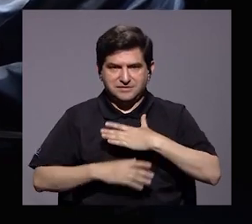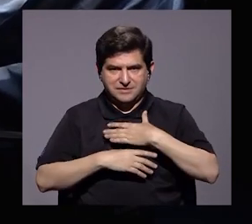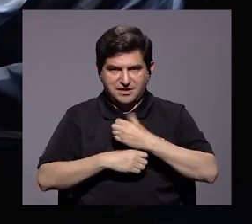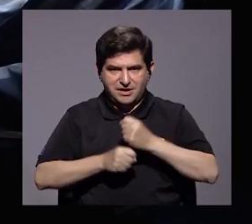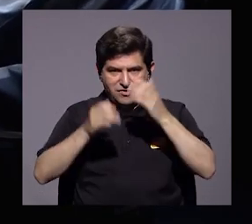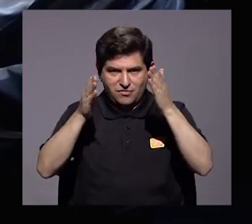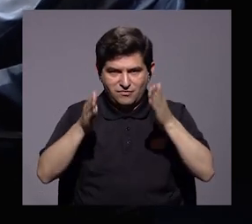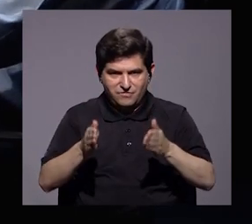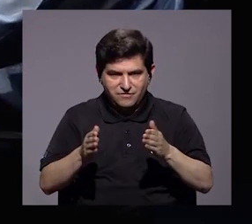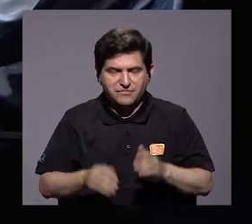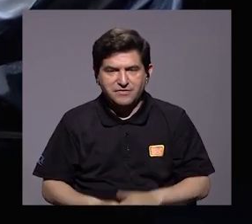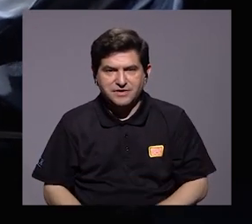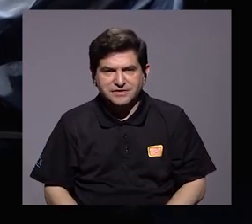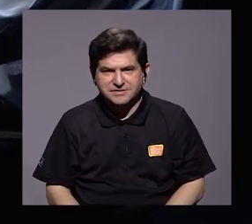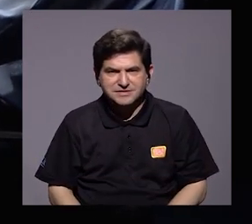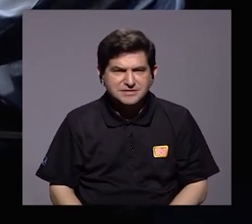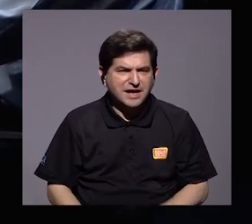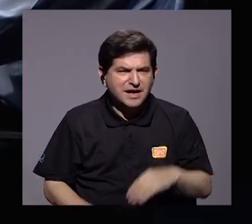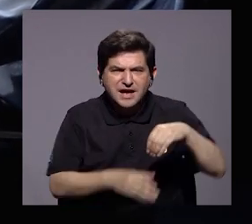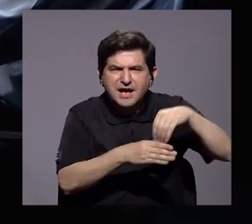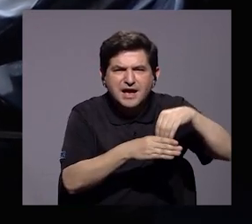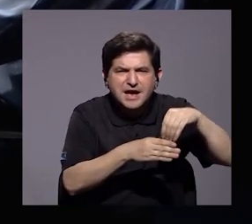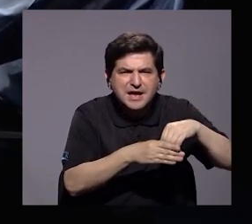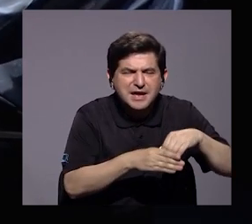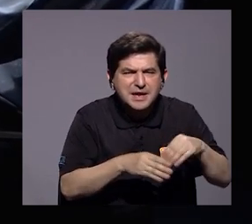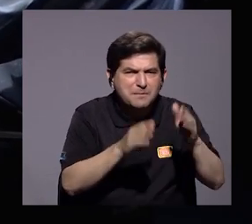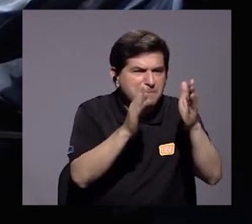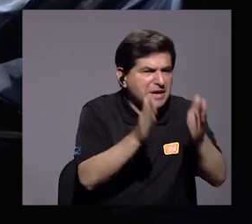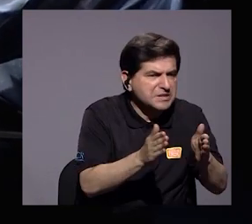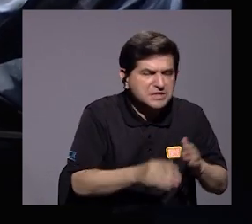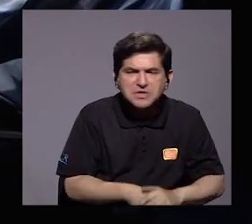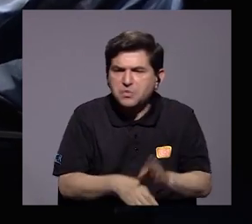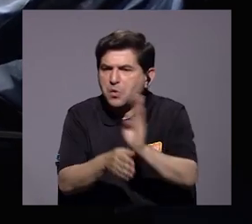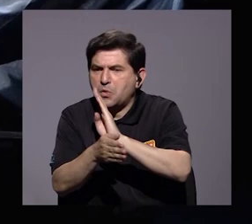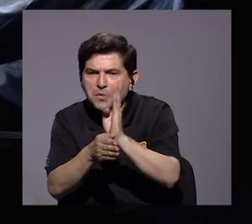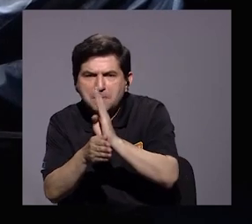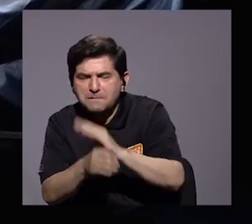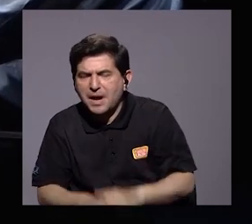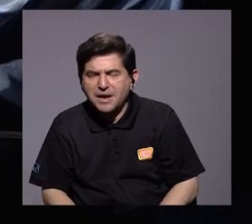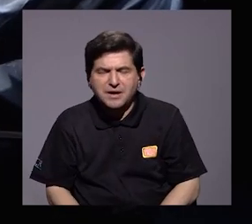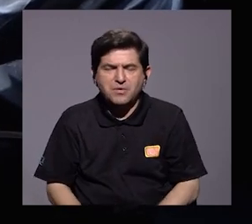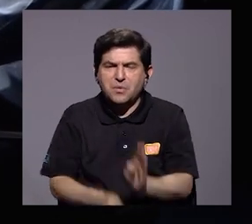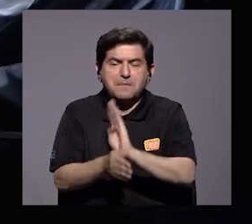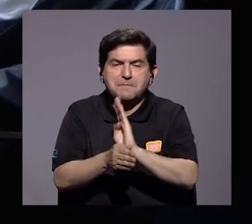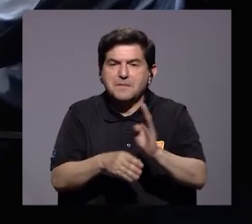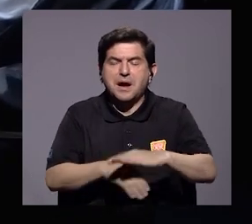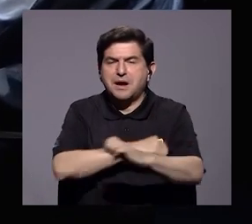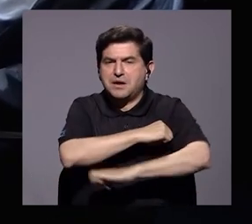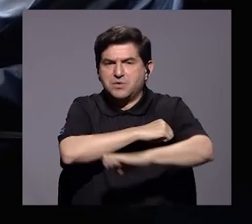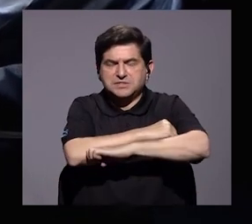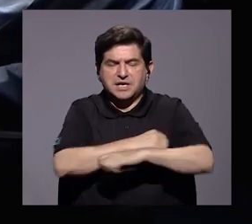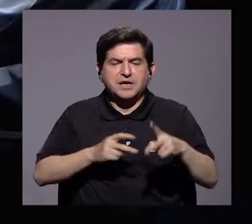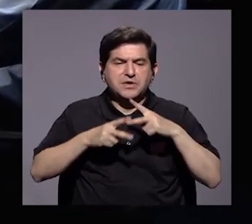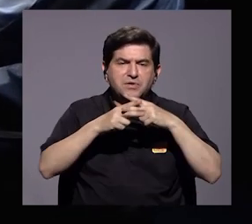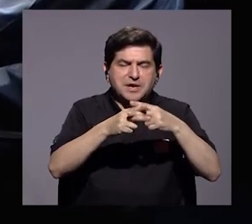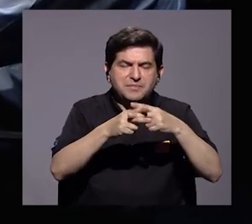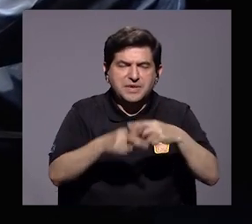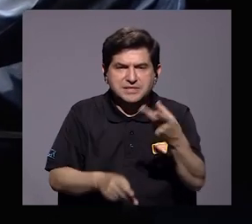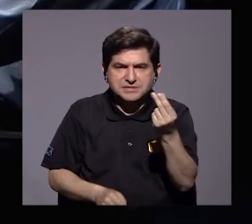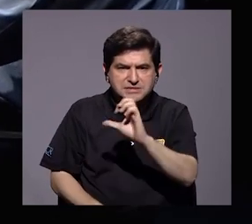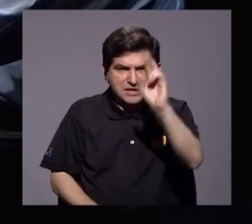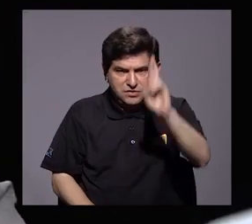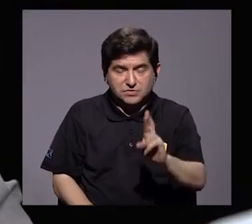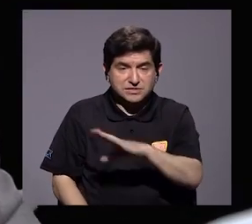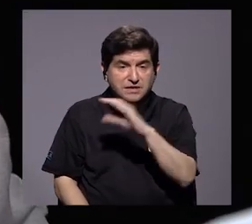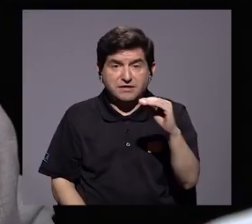la confianza de los inversionistas la confianza de los consumidores la confianza de los bancos extranjeros para poder empezar el plazo costa